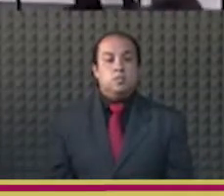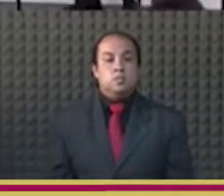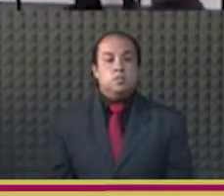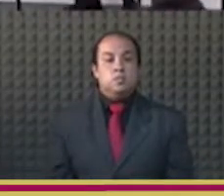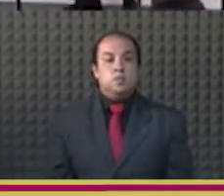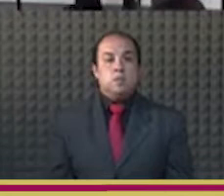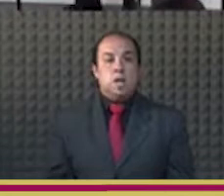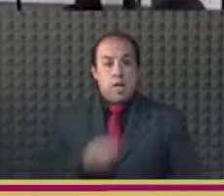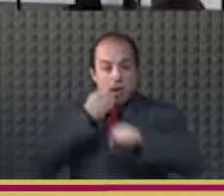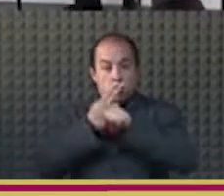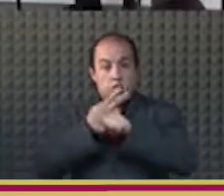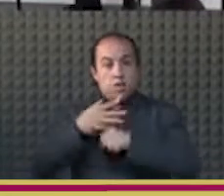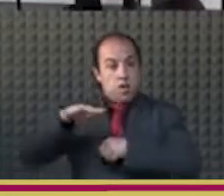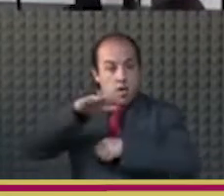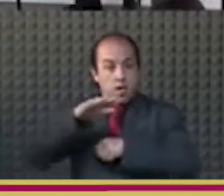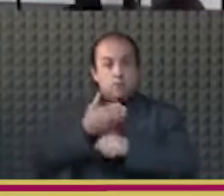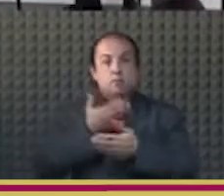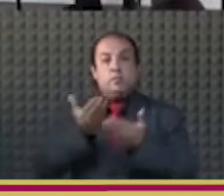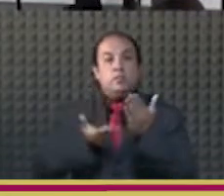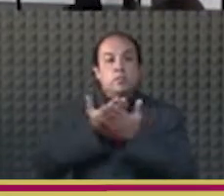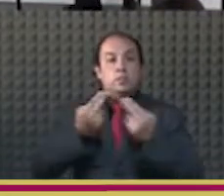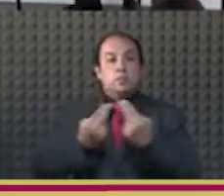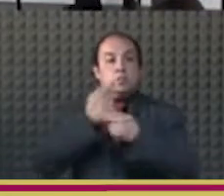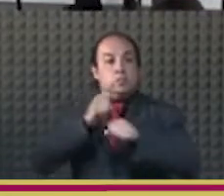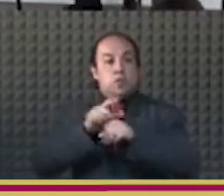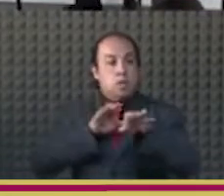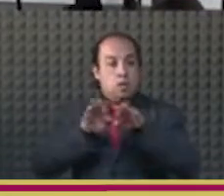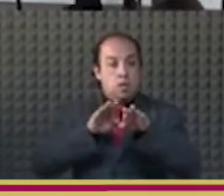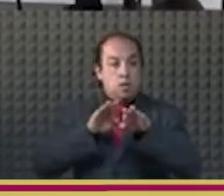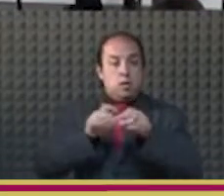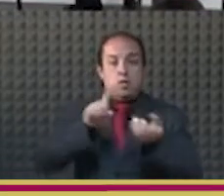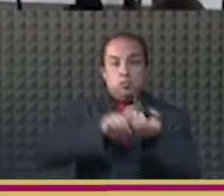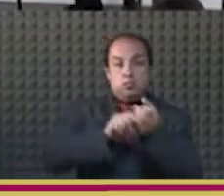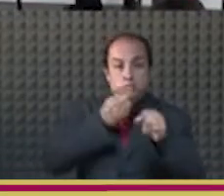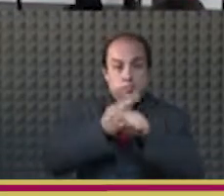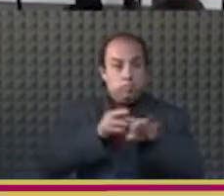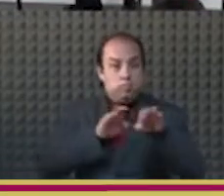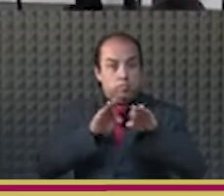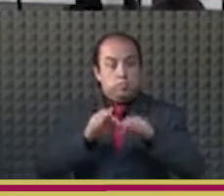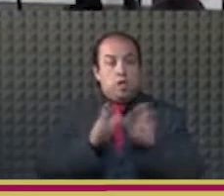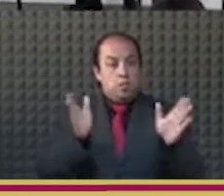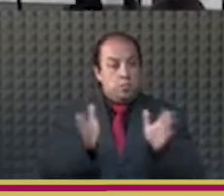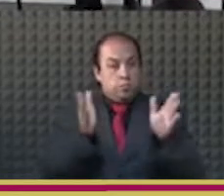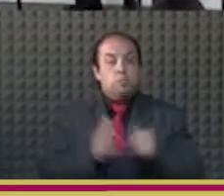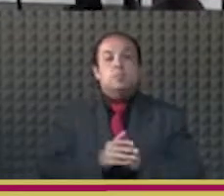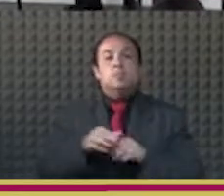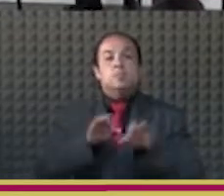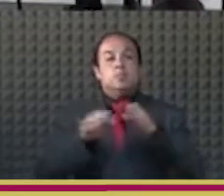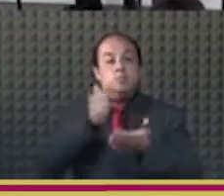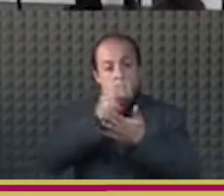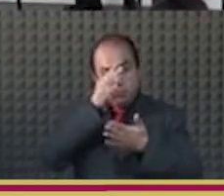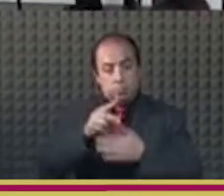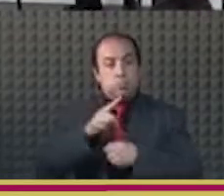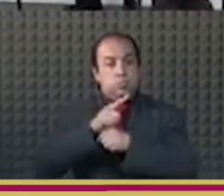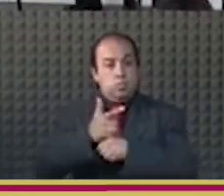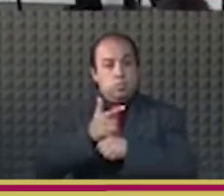El titular de la Unidad del Servicio Nacional de Empleo de la Secretaría del Trabajo y Fomento al Empleo de la Ciudad de México,